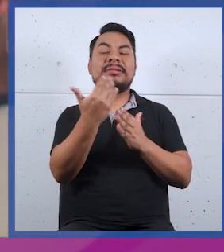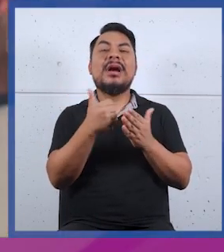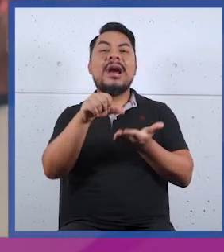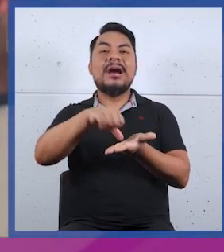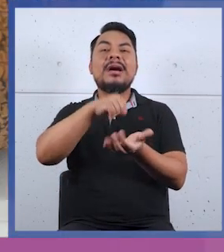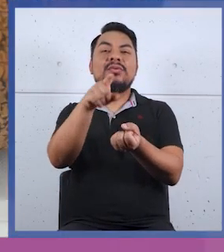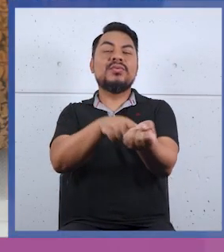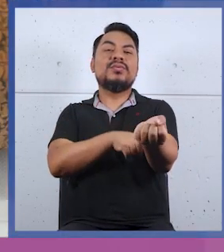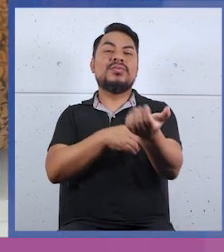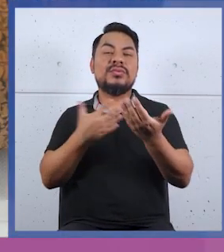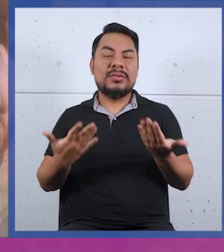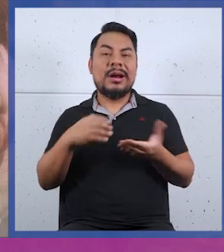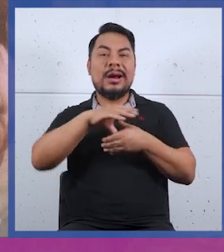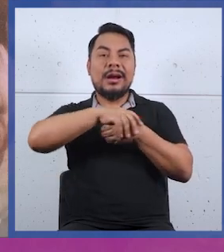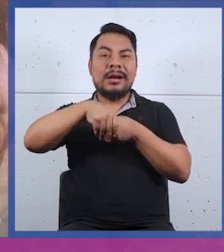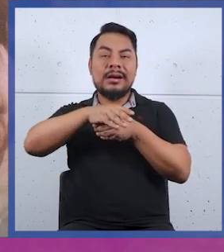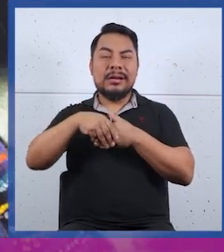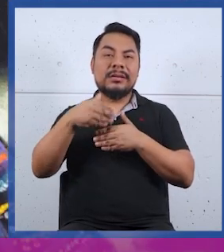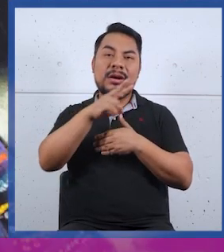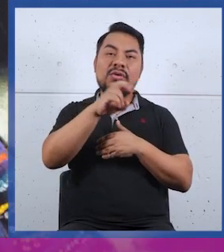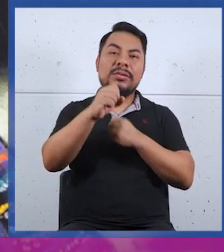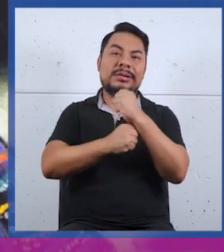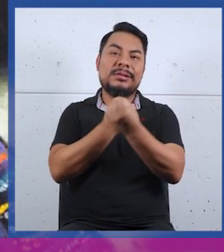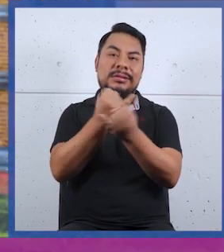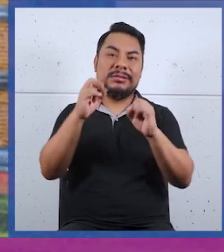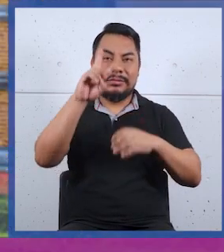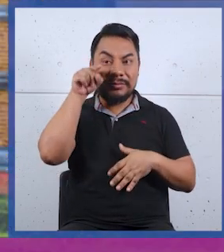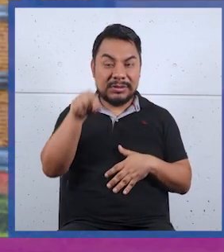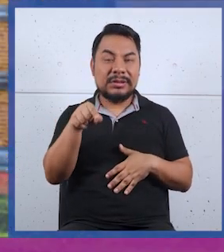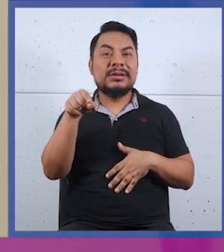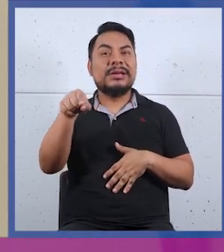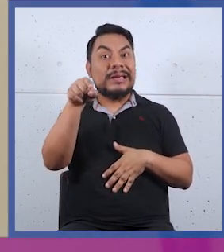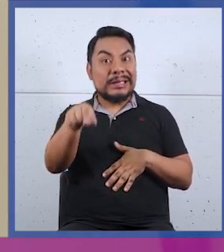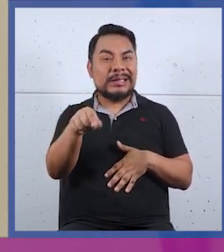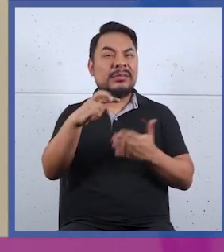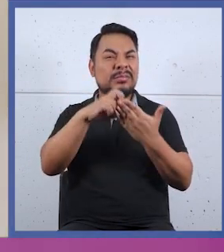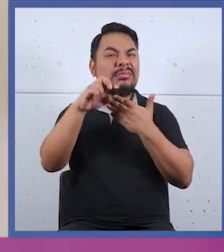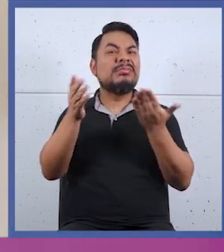Arte Tradicional y Artesanía Bicentenario, que busca promover y